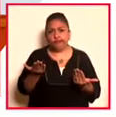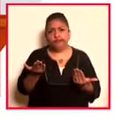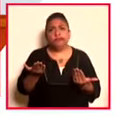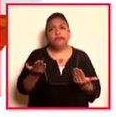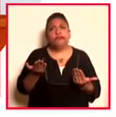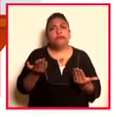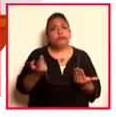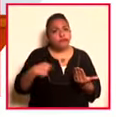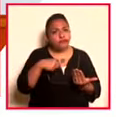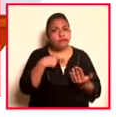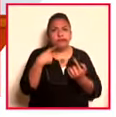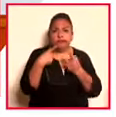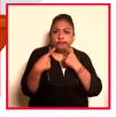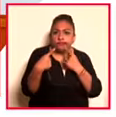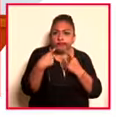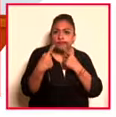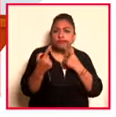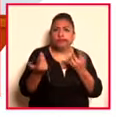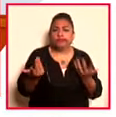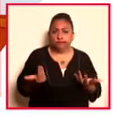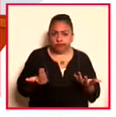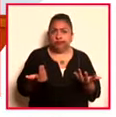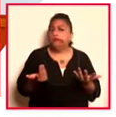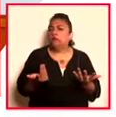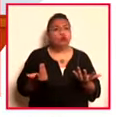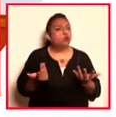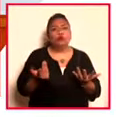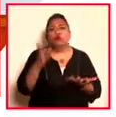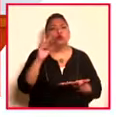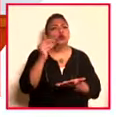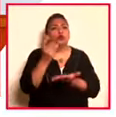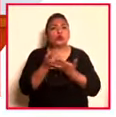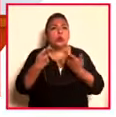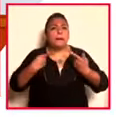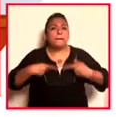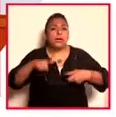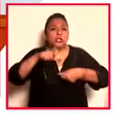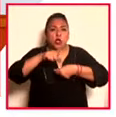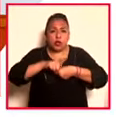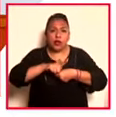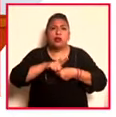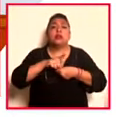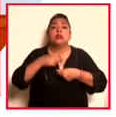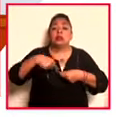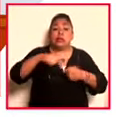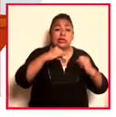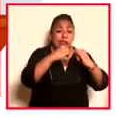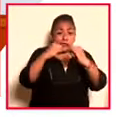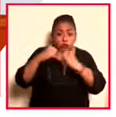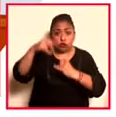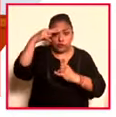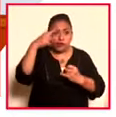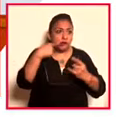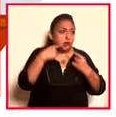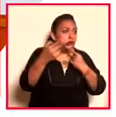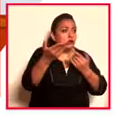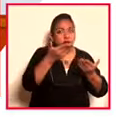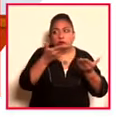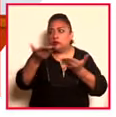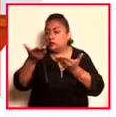estamos discutiendo, no solo es una cuestión personal, estamos discutiendo las instituciones en México,